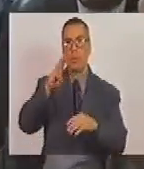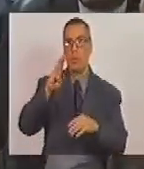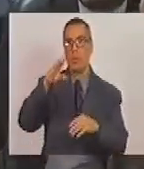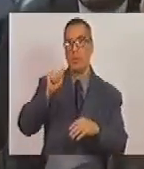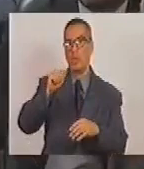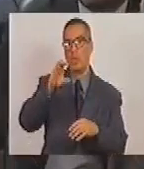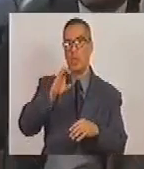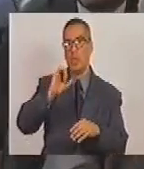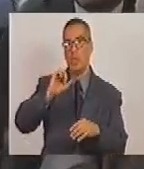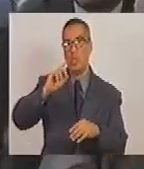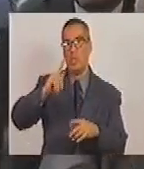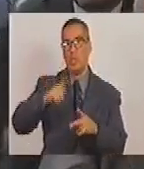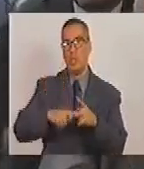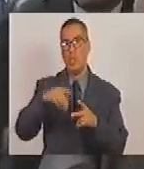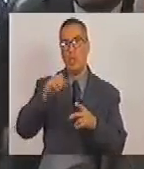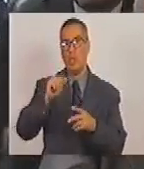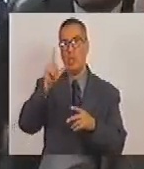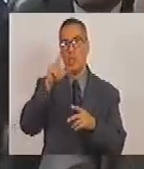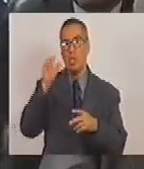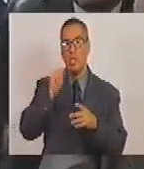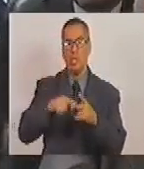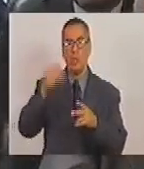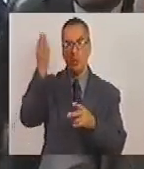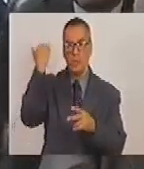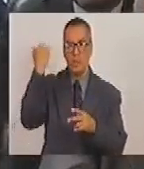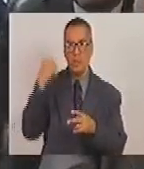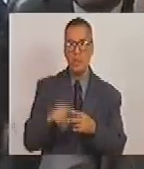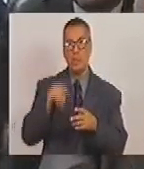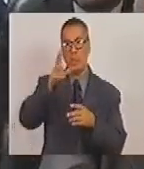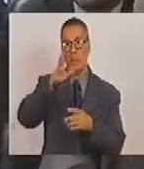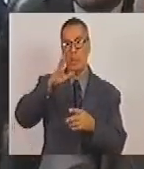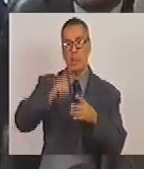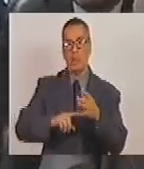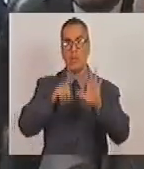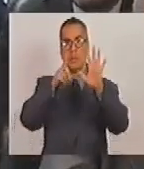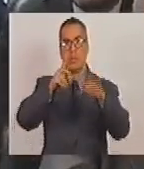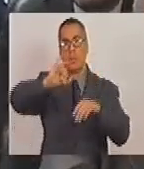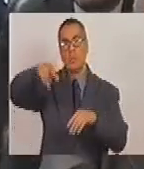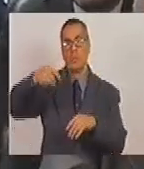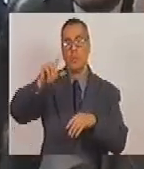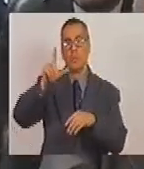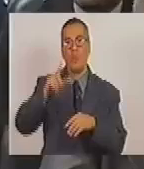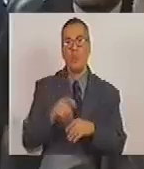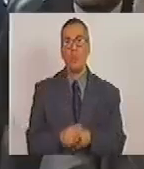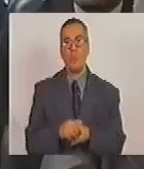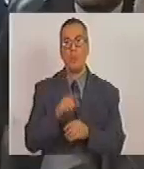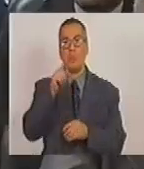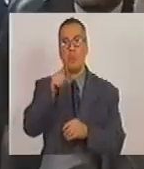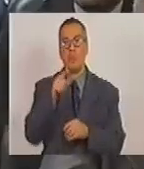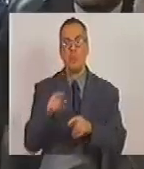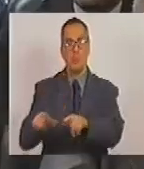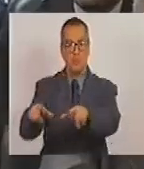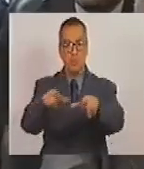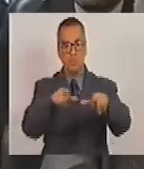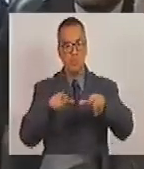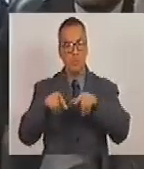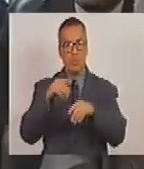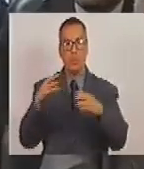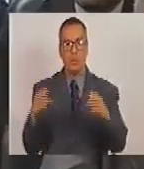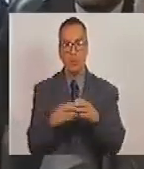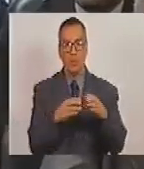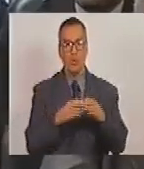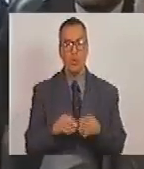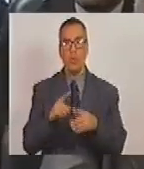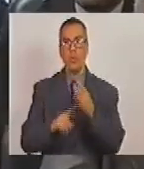la República de Azerbaiyán, el pasado 5 y 6 de julio. Este espacio, que agrupa